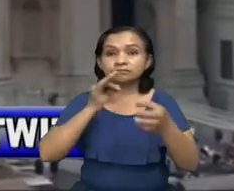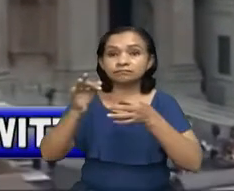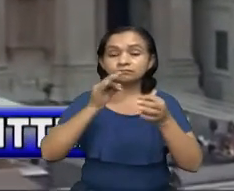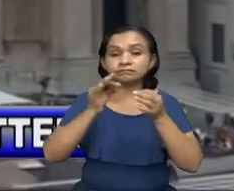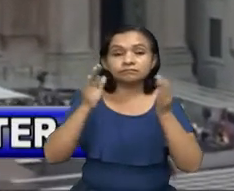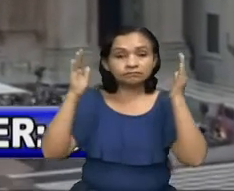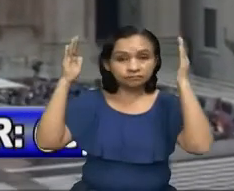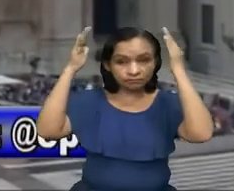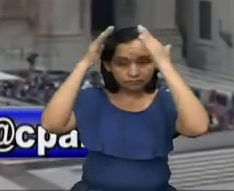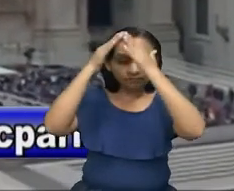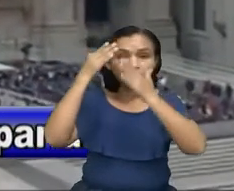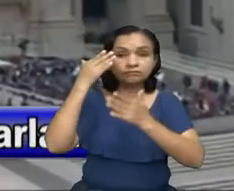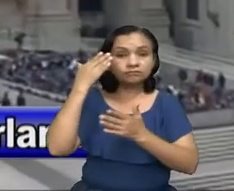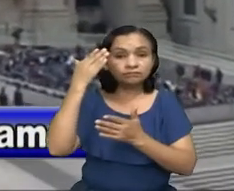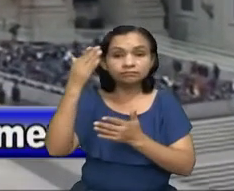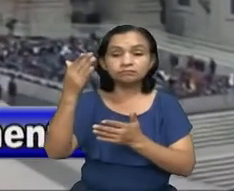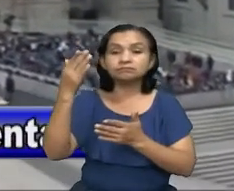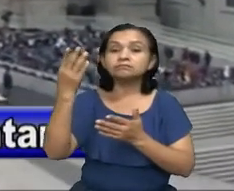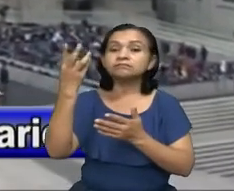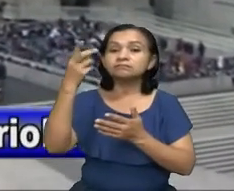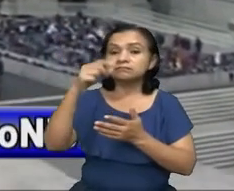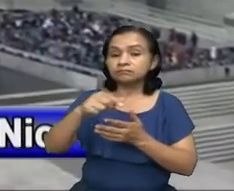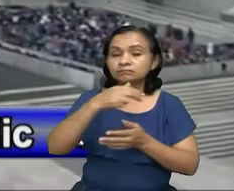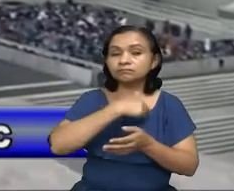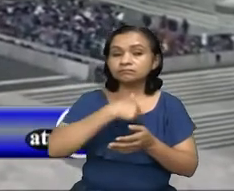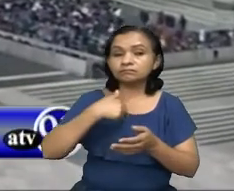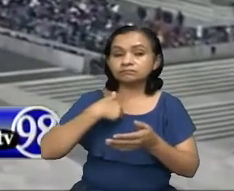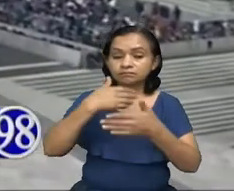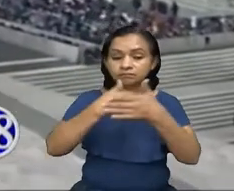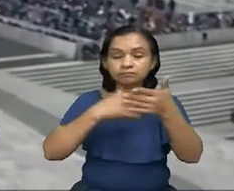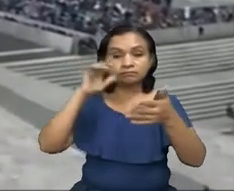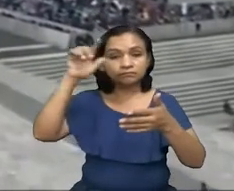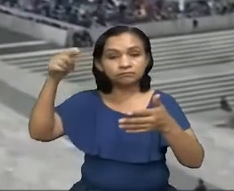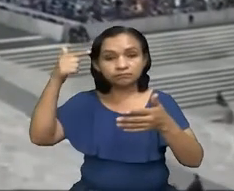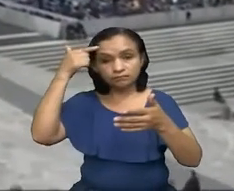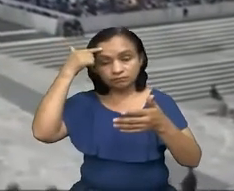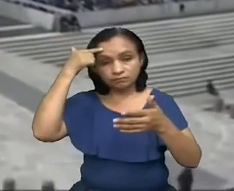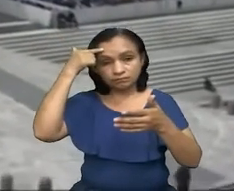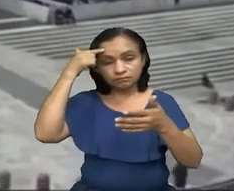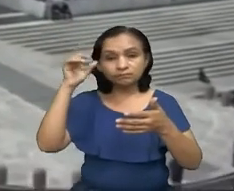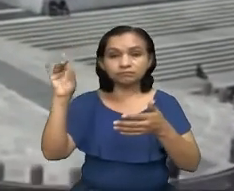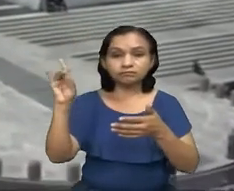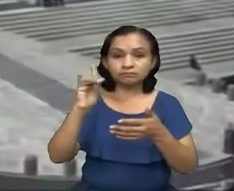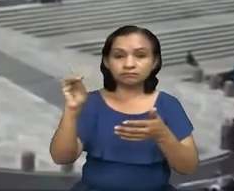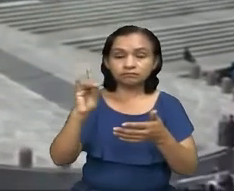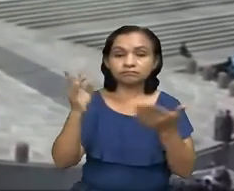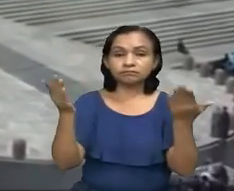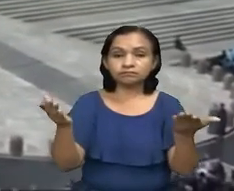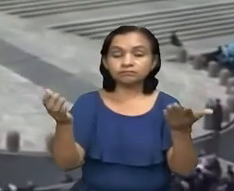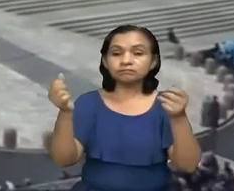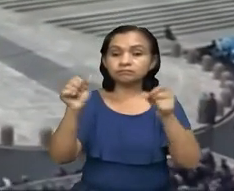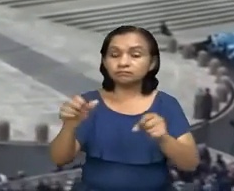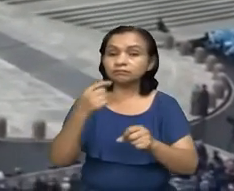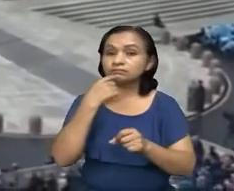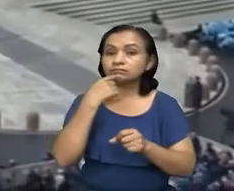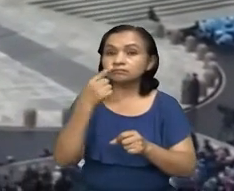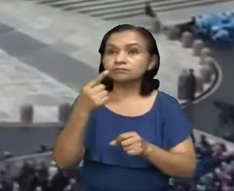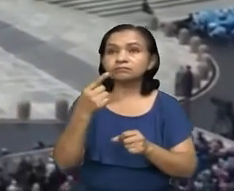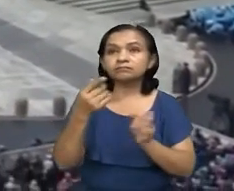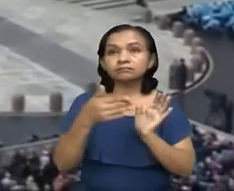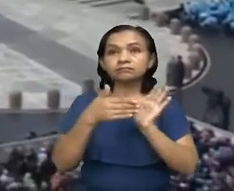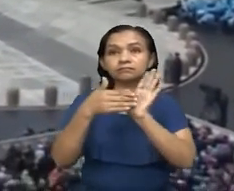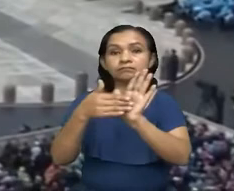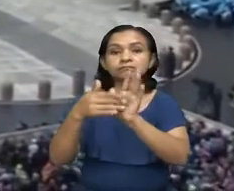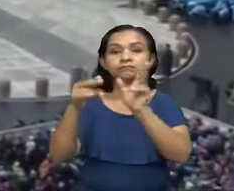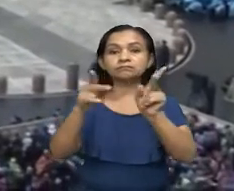pontífice coincidieron en fecha con la emisión de un decreto del gobierno de facto de Bolivia, con el cual exime a